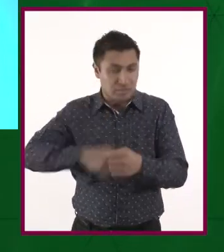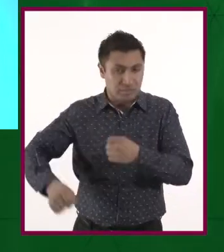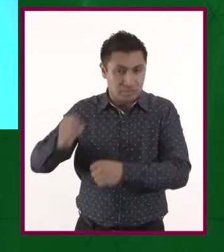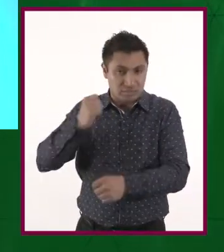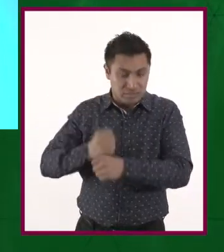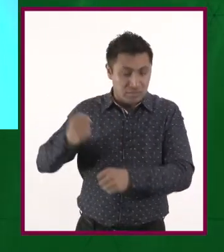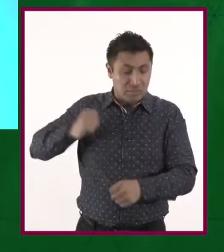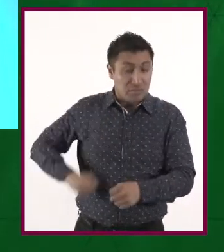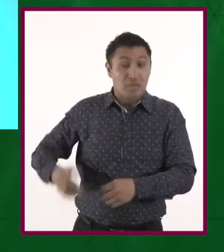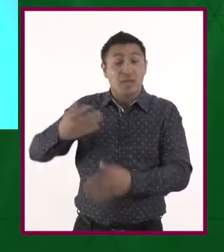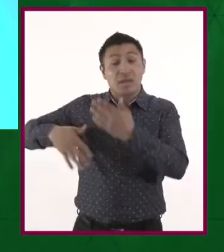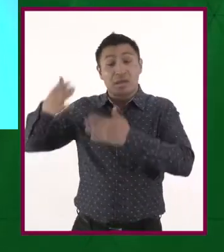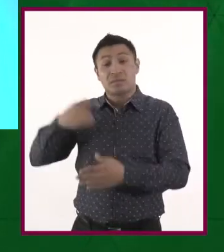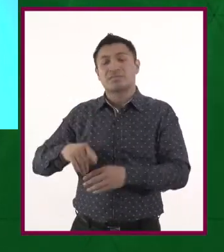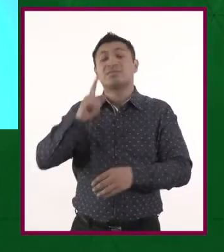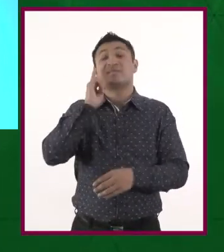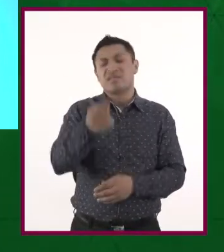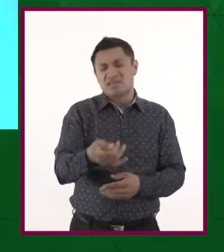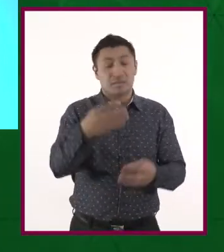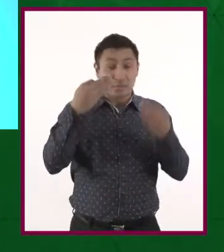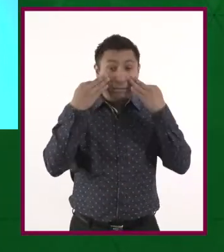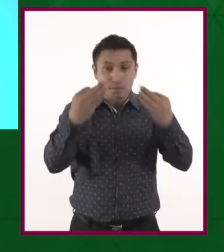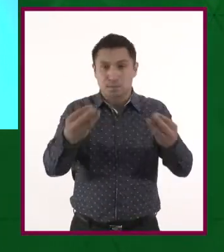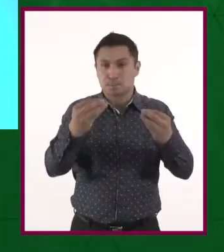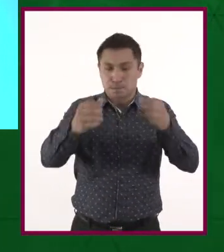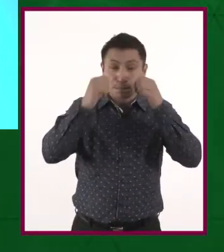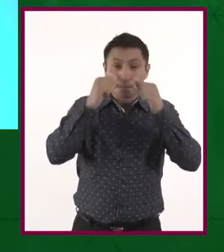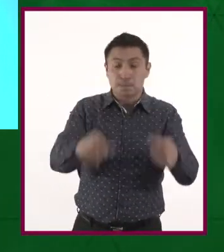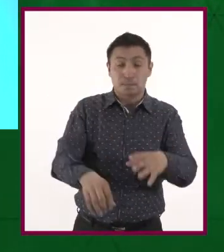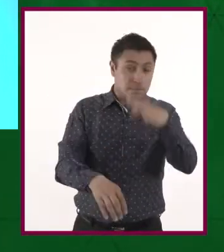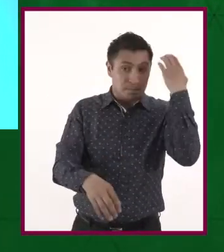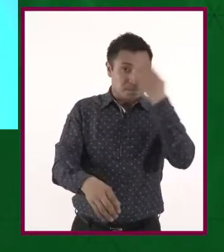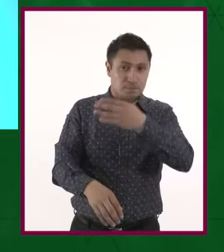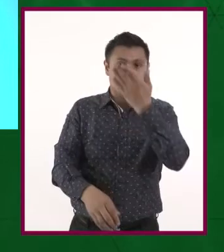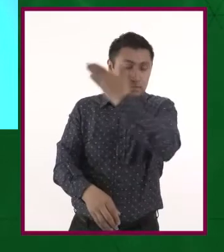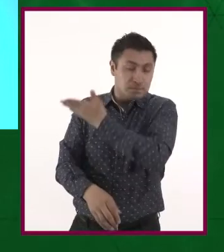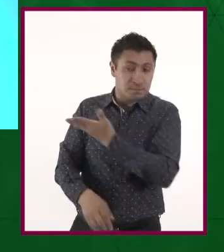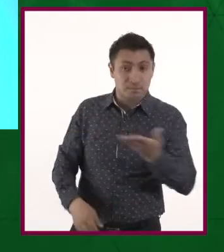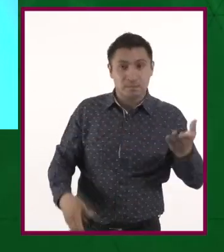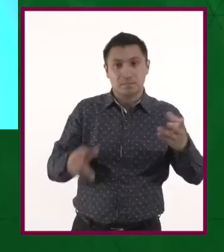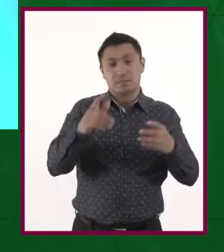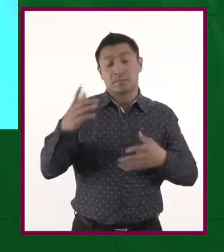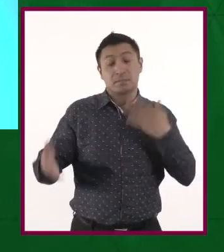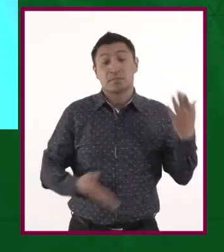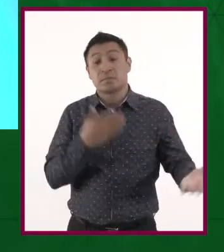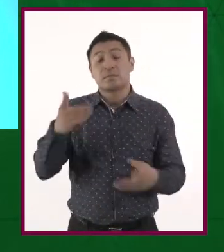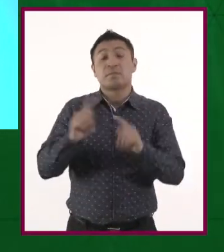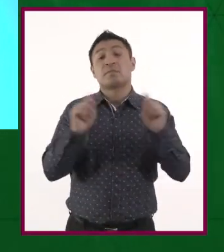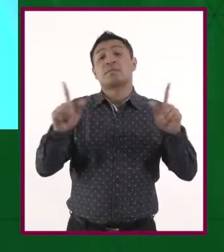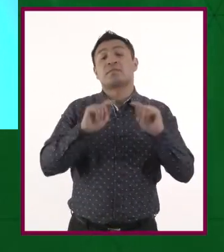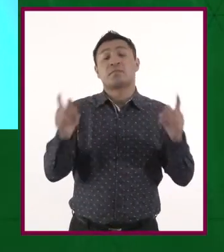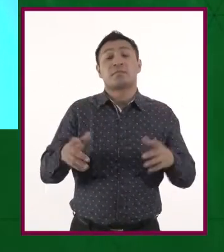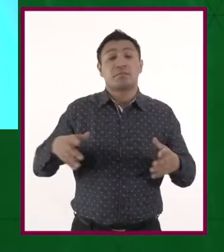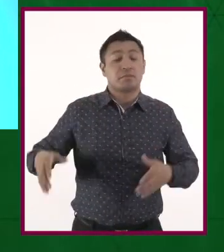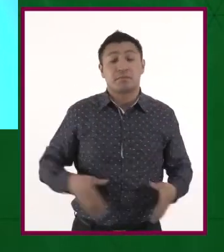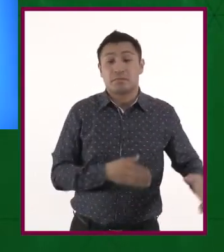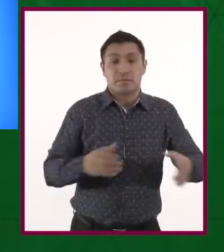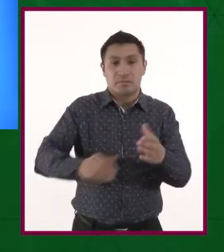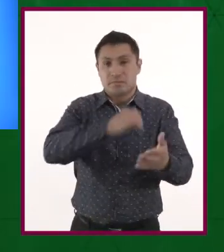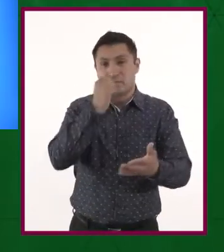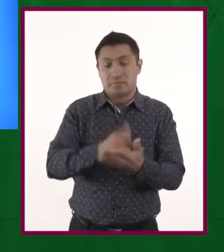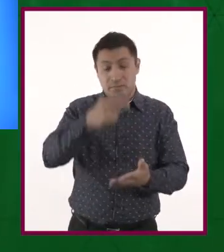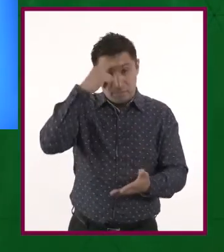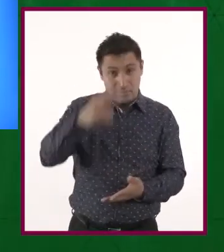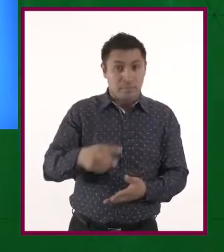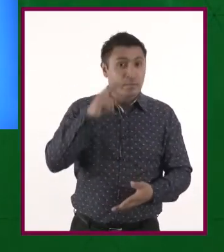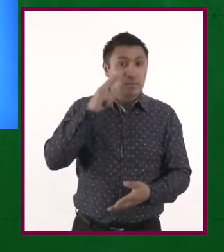esto? Observa con atención la fotografía de los danzantes de Tlaxcala en las calles de la Ciudad de México.